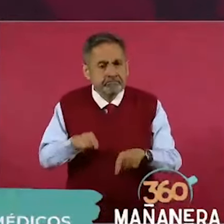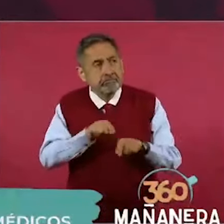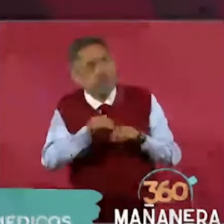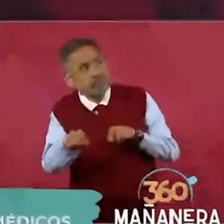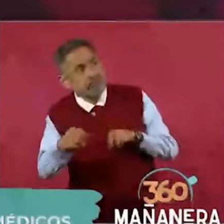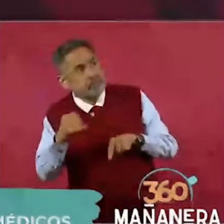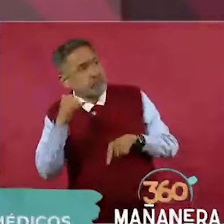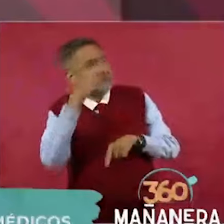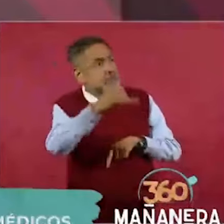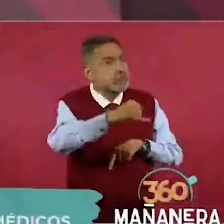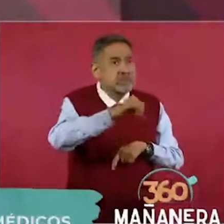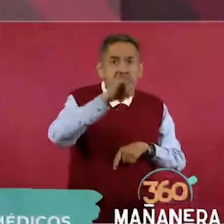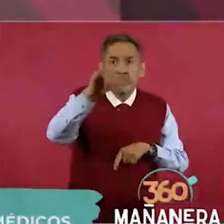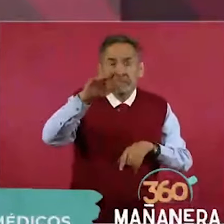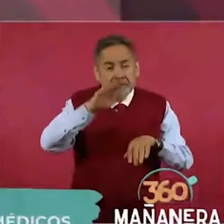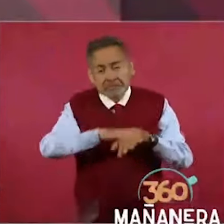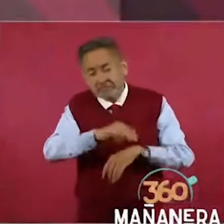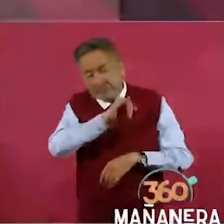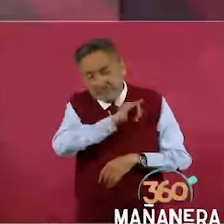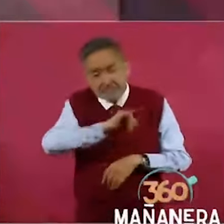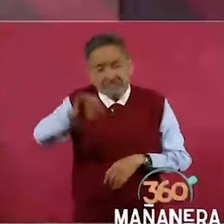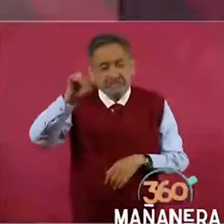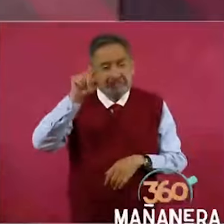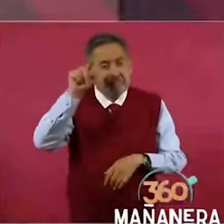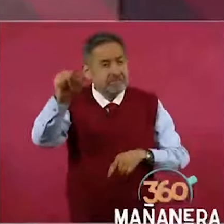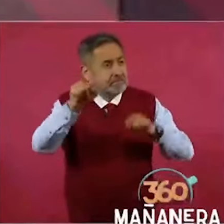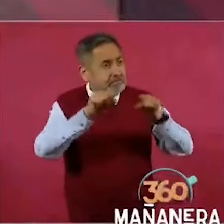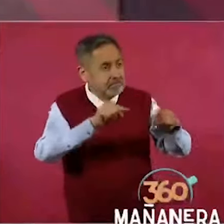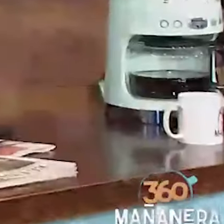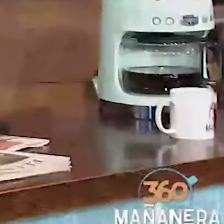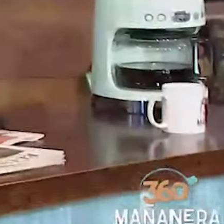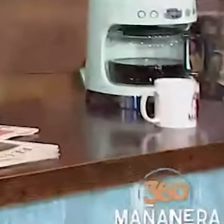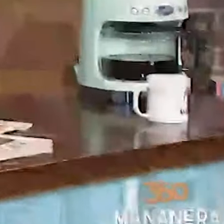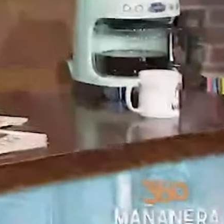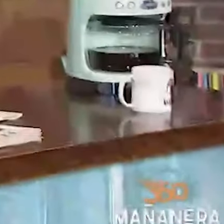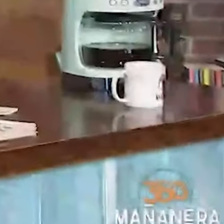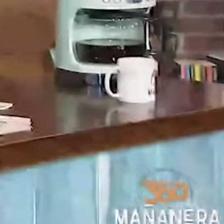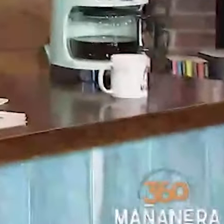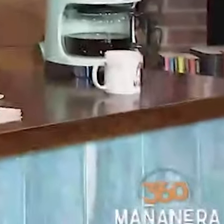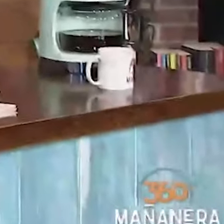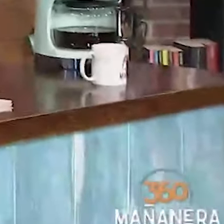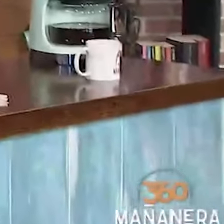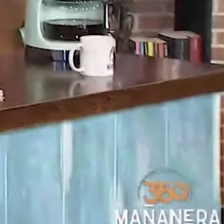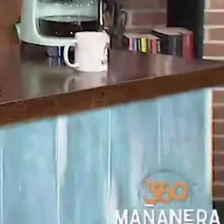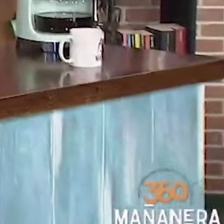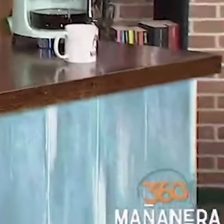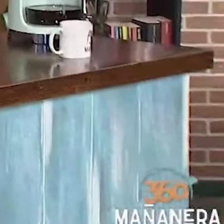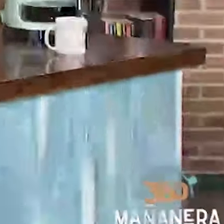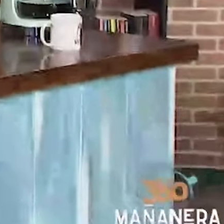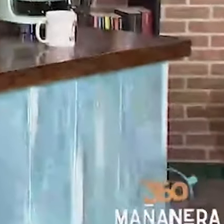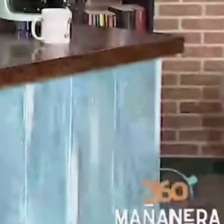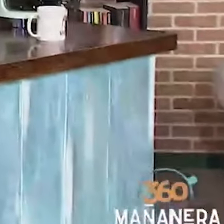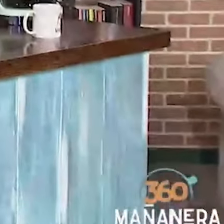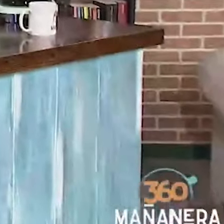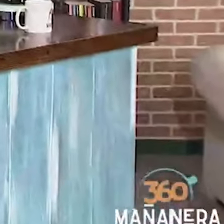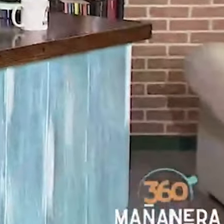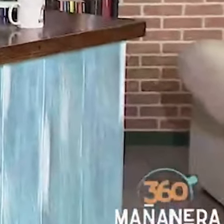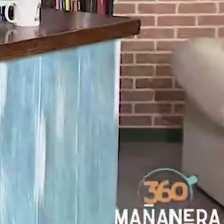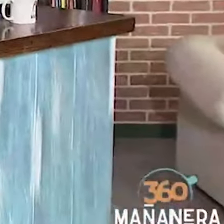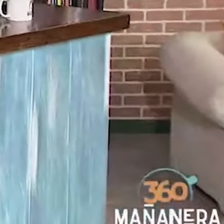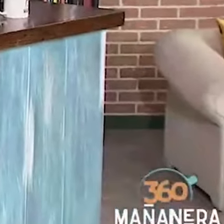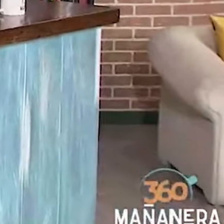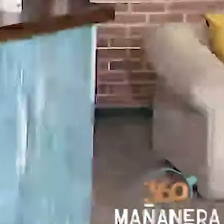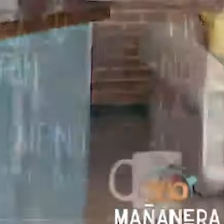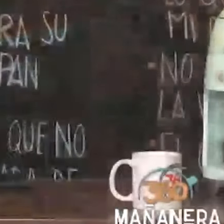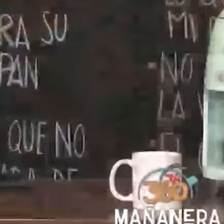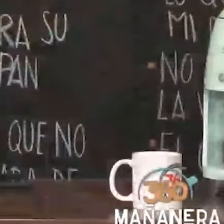regiones más apartadas de México. ¿Y a quién le ha tocado particularmente armar